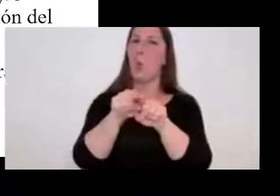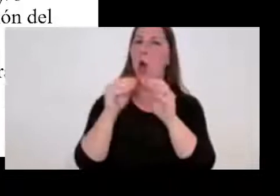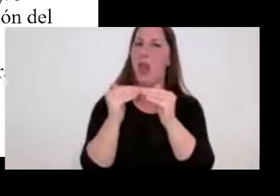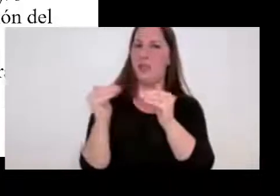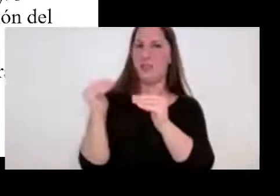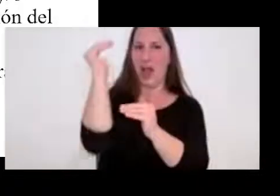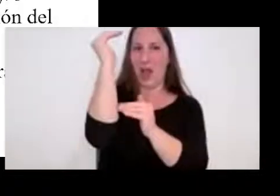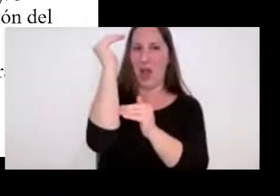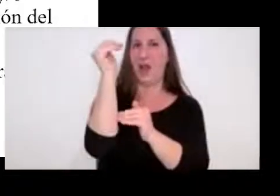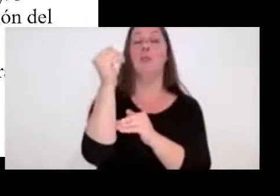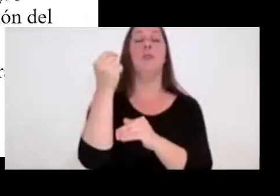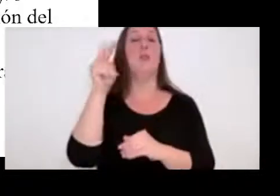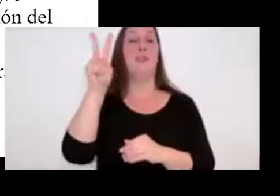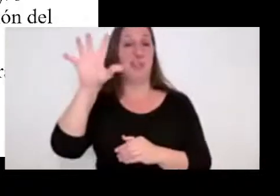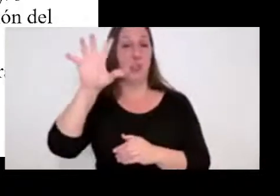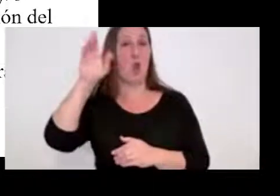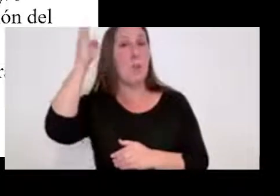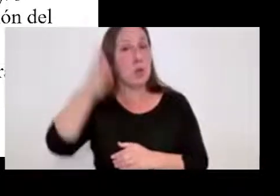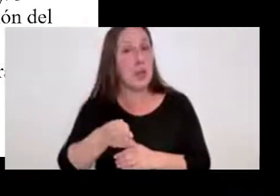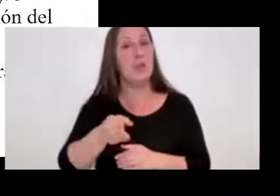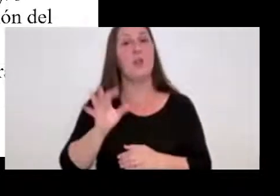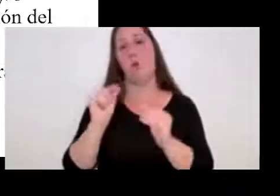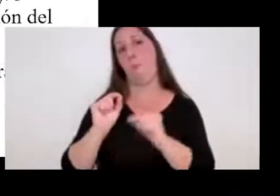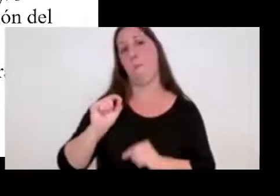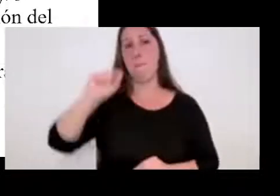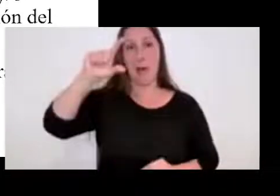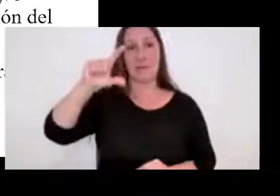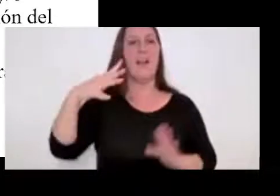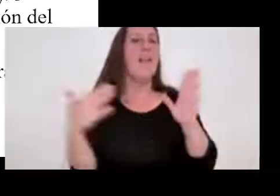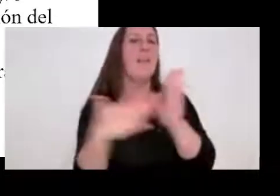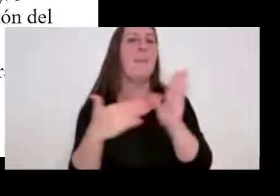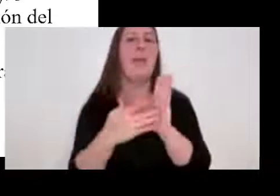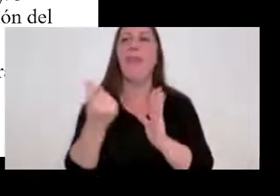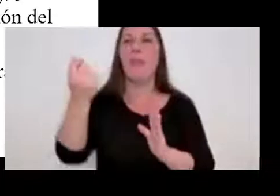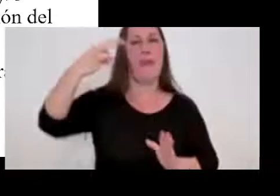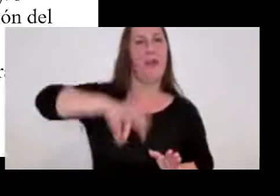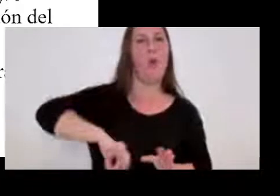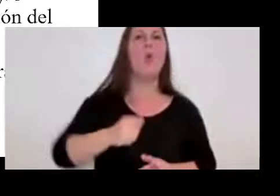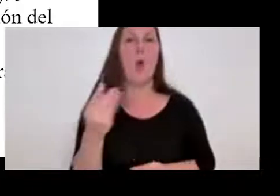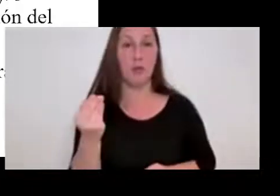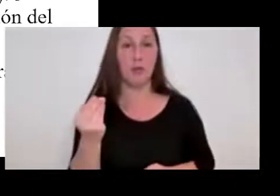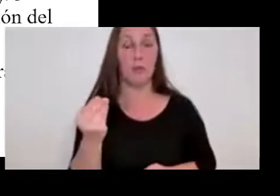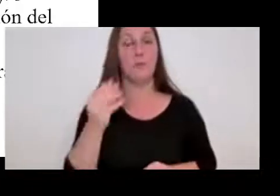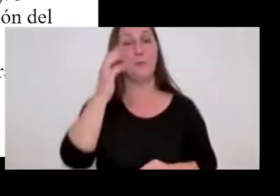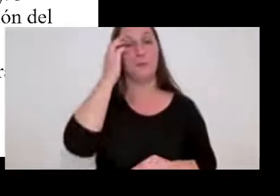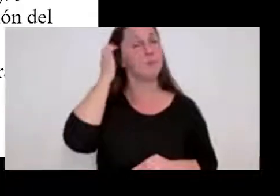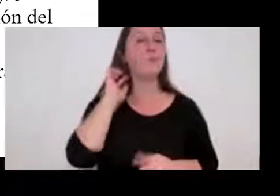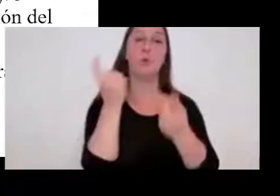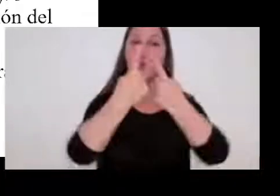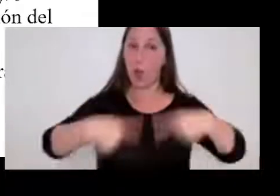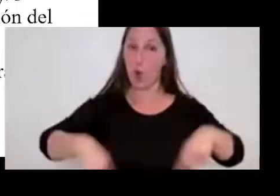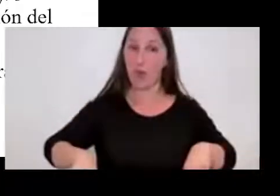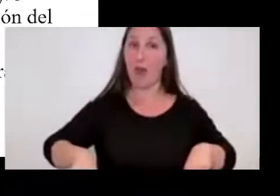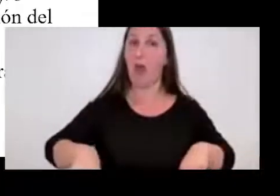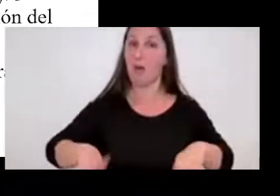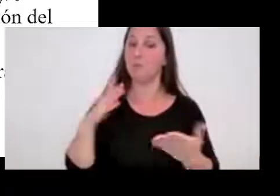un 25%, dependiendo, o va a incrementar de acuerdo a la renta. Una novedad que la doctrina también ha